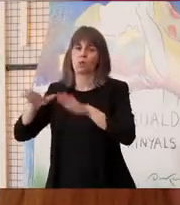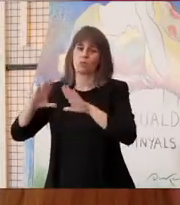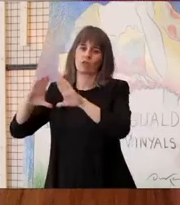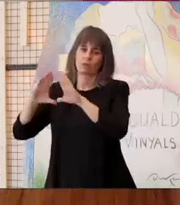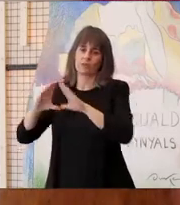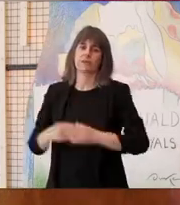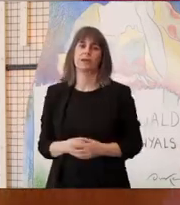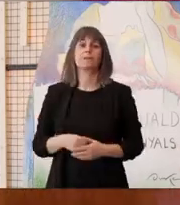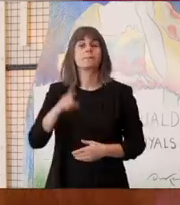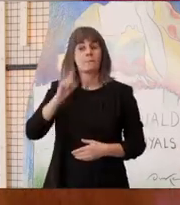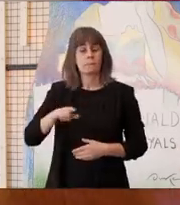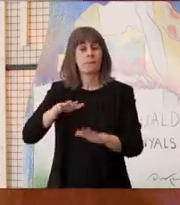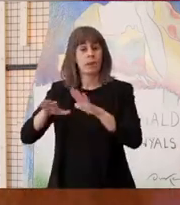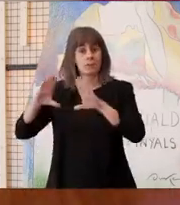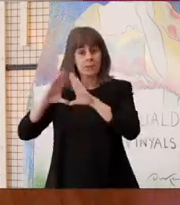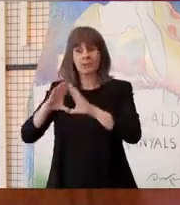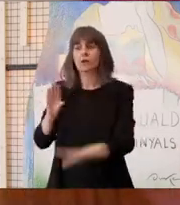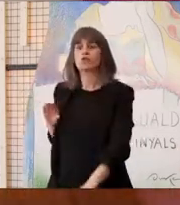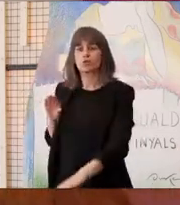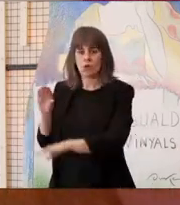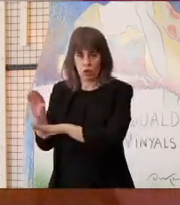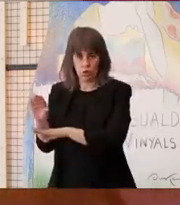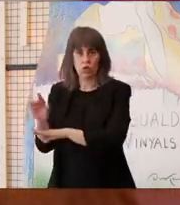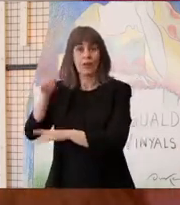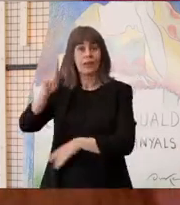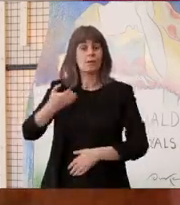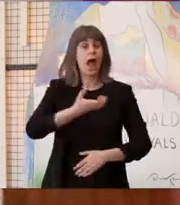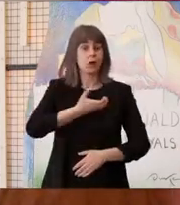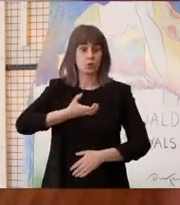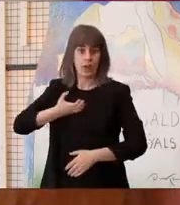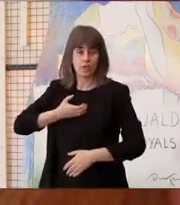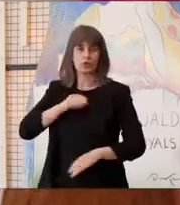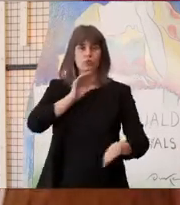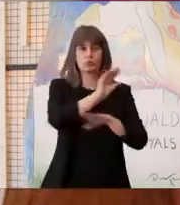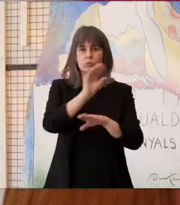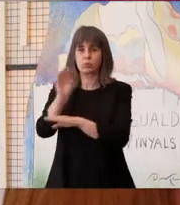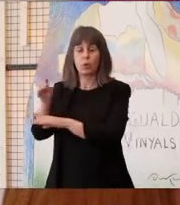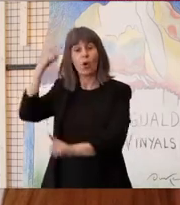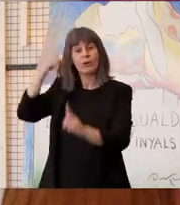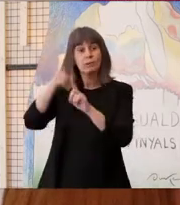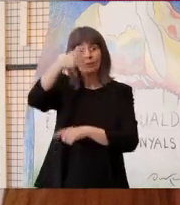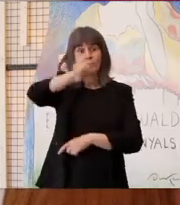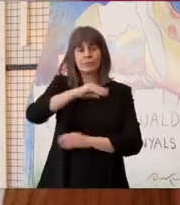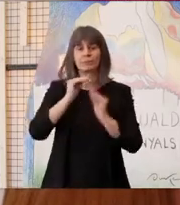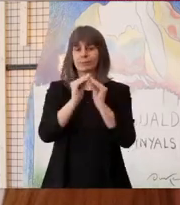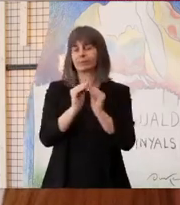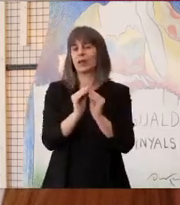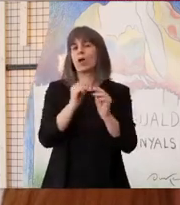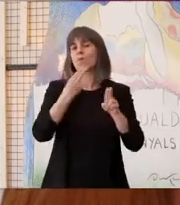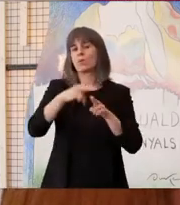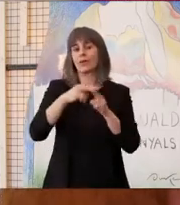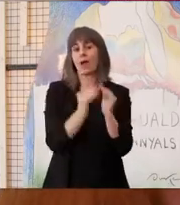subvencionando al movimiento feminista y también a los ayuntamientos para que rea licen políticas de igualdad